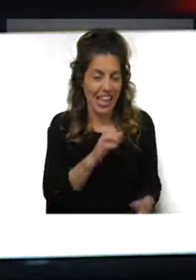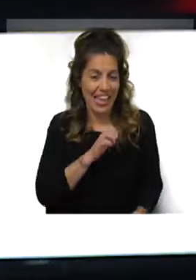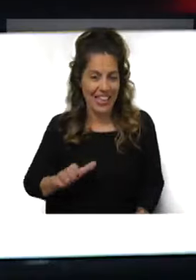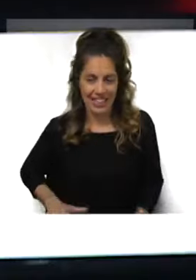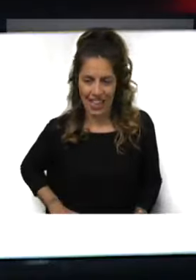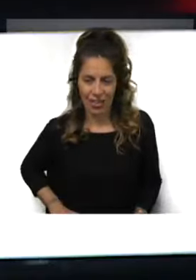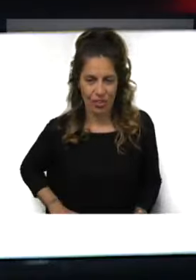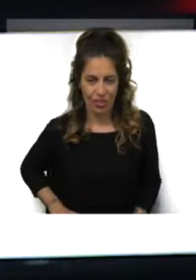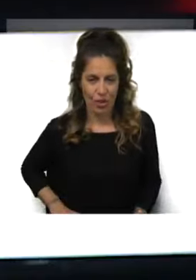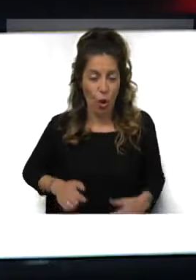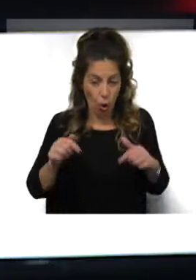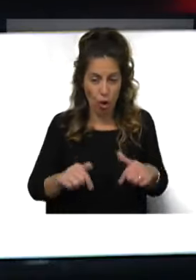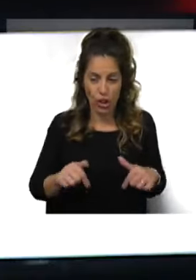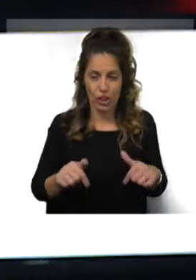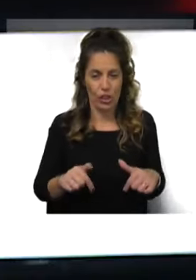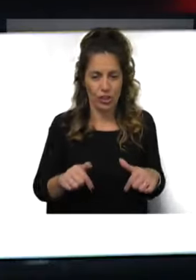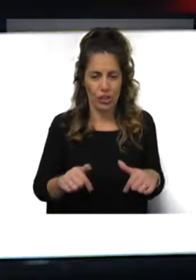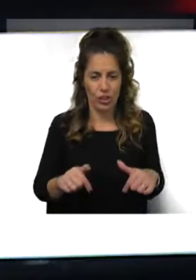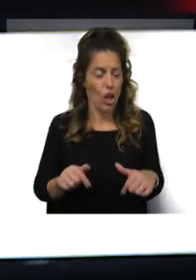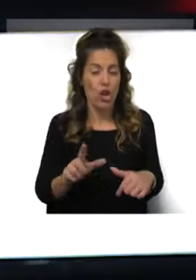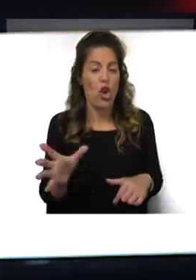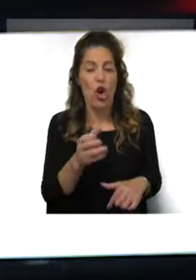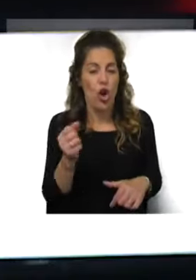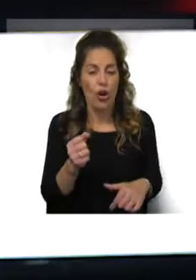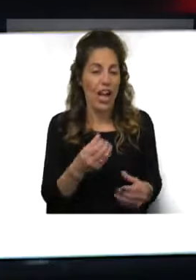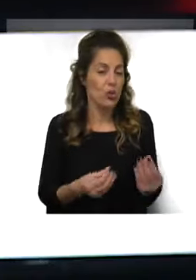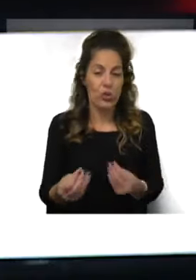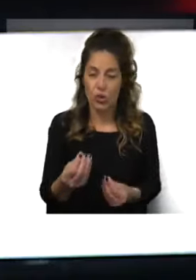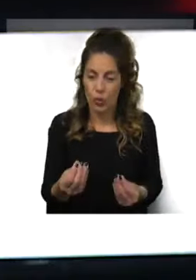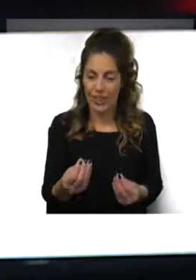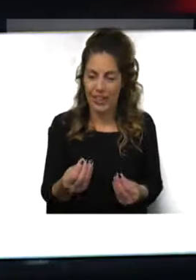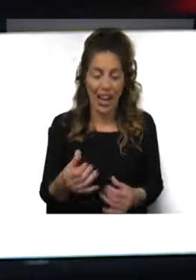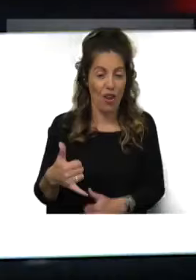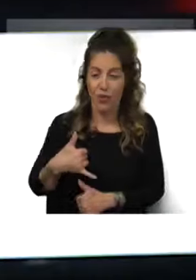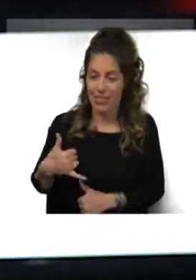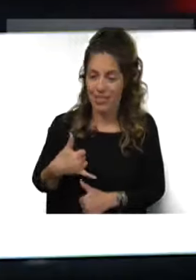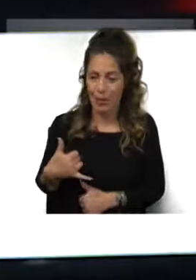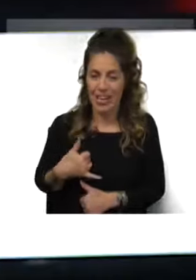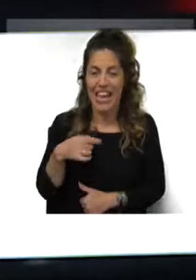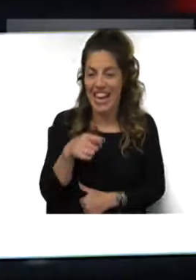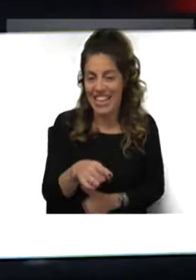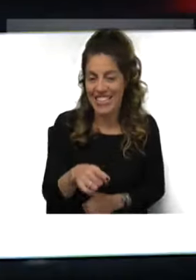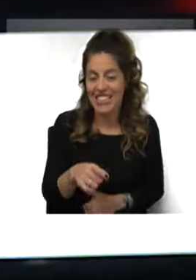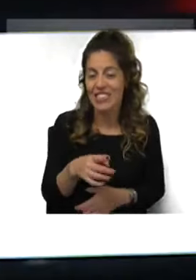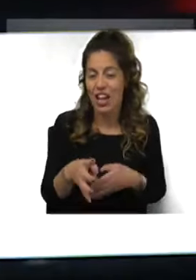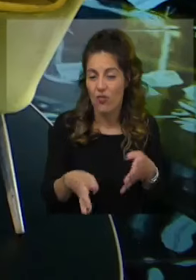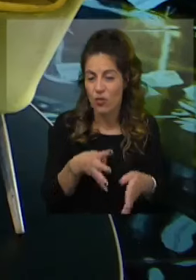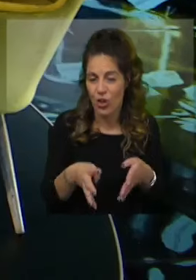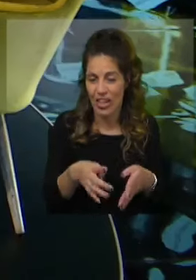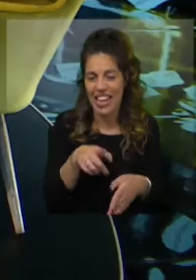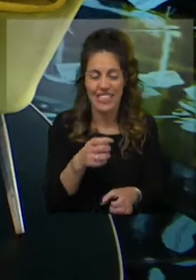estado Hoy no logra intuir a las fuerzas armadas en ese tipo de